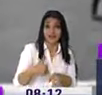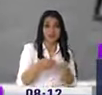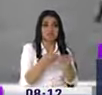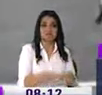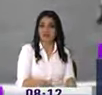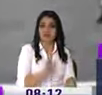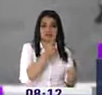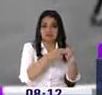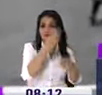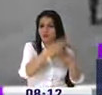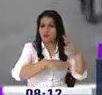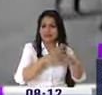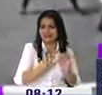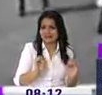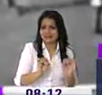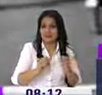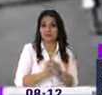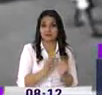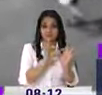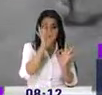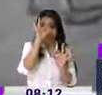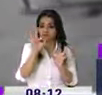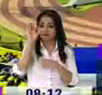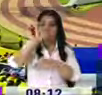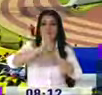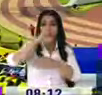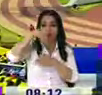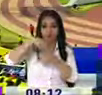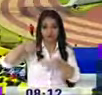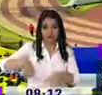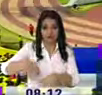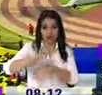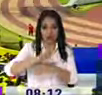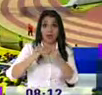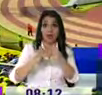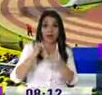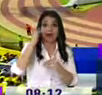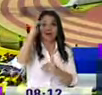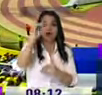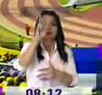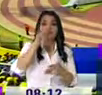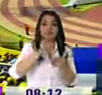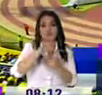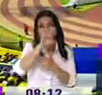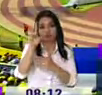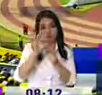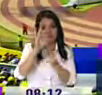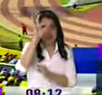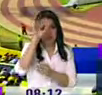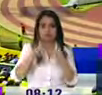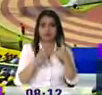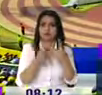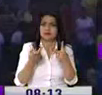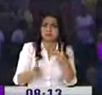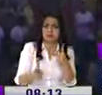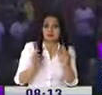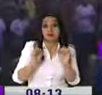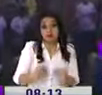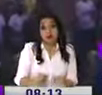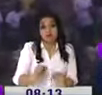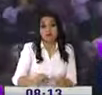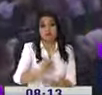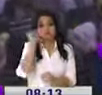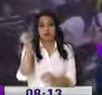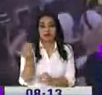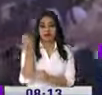mundial. Las estadísticas de Ecuador como local ante Argentina, la altura de 2.850 metros y otros resultados como la victoria de la verde